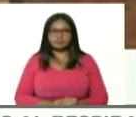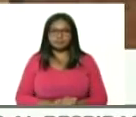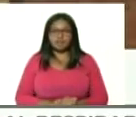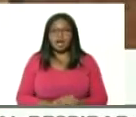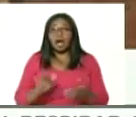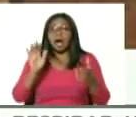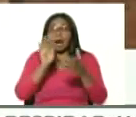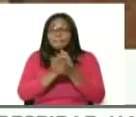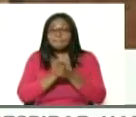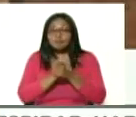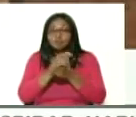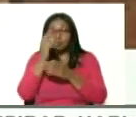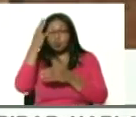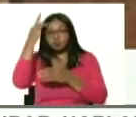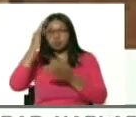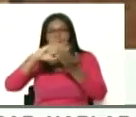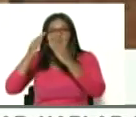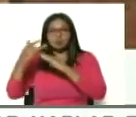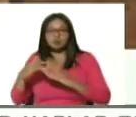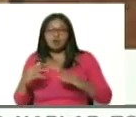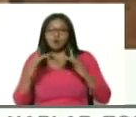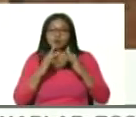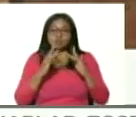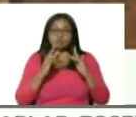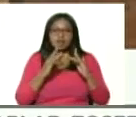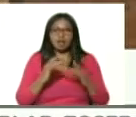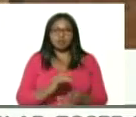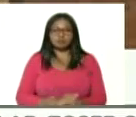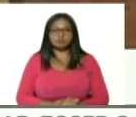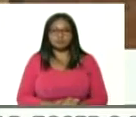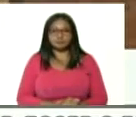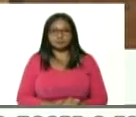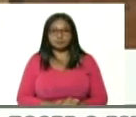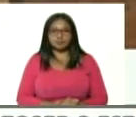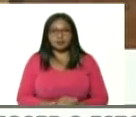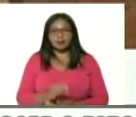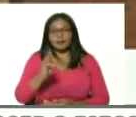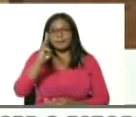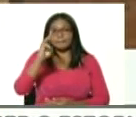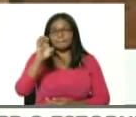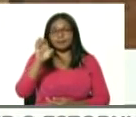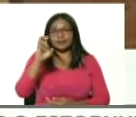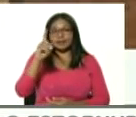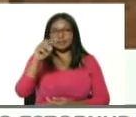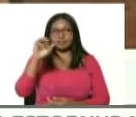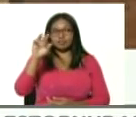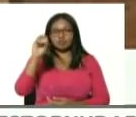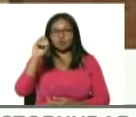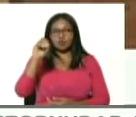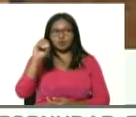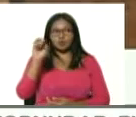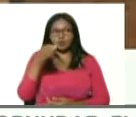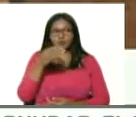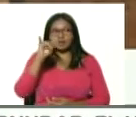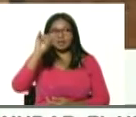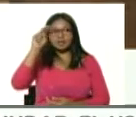compañeras, compañeras del Consejo Comunal, Pedro Infante. Pedro Infante me acaba de mandar una